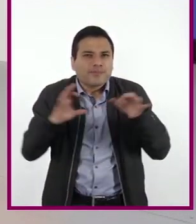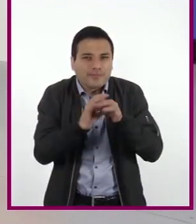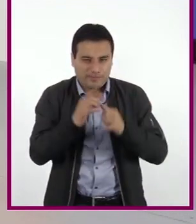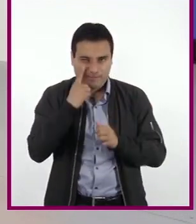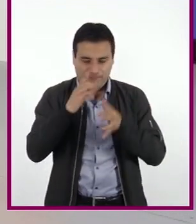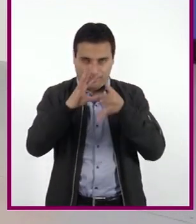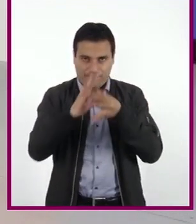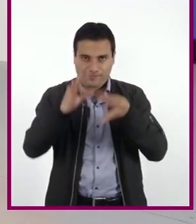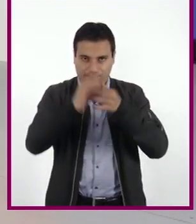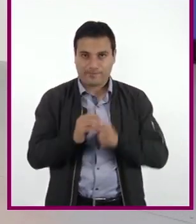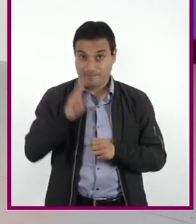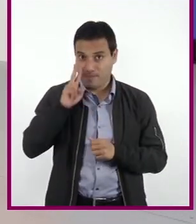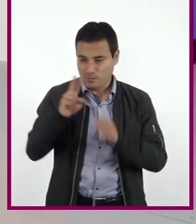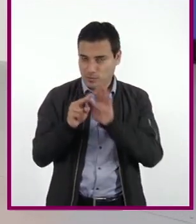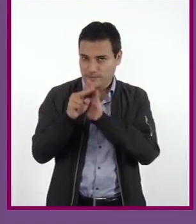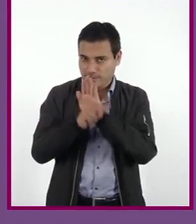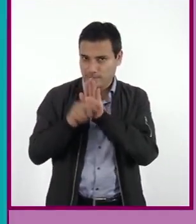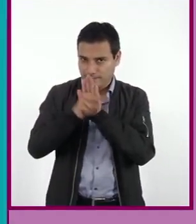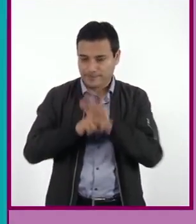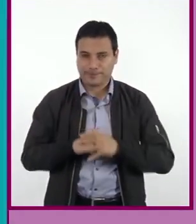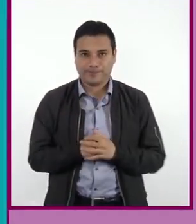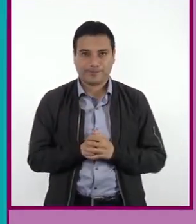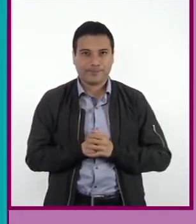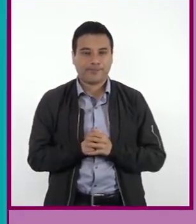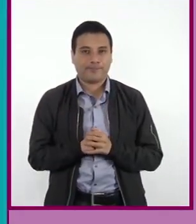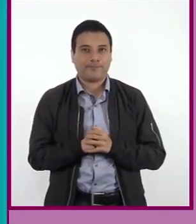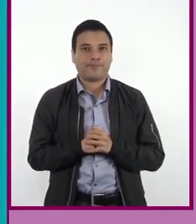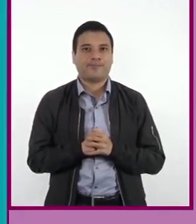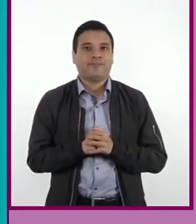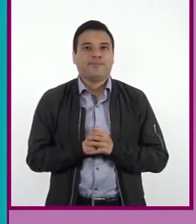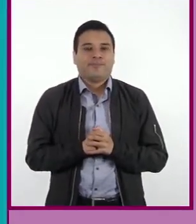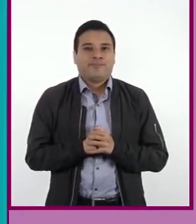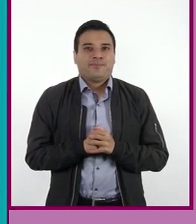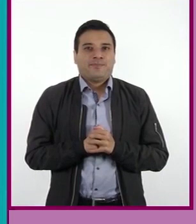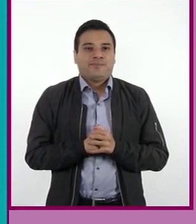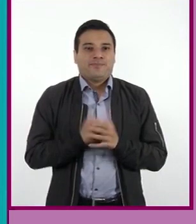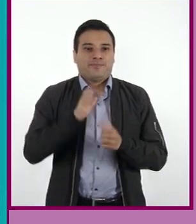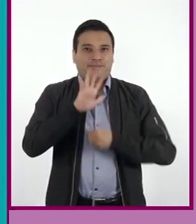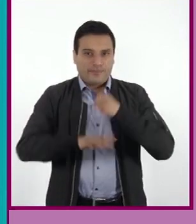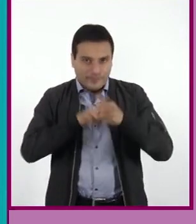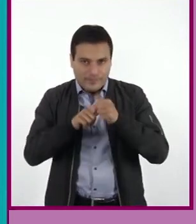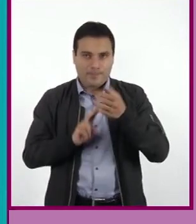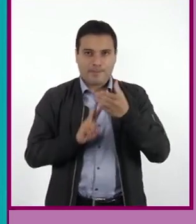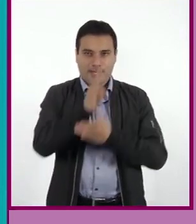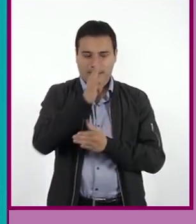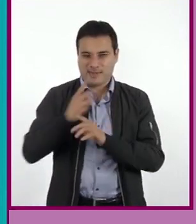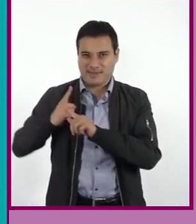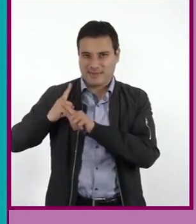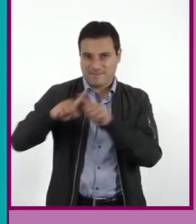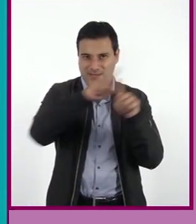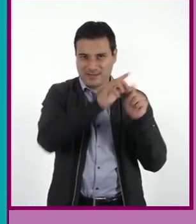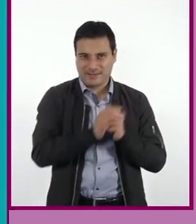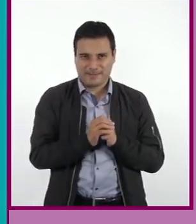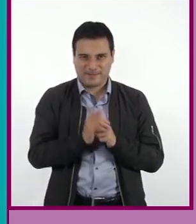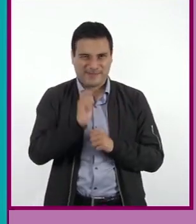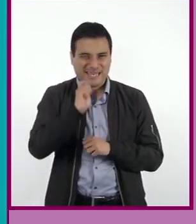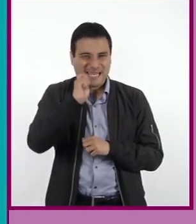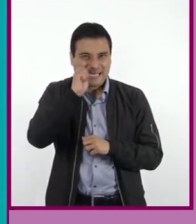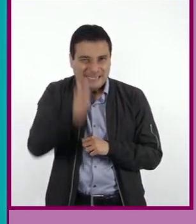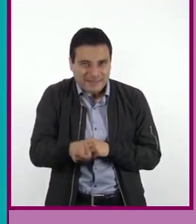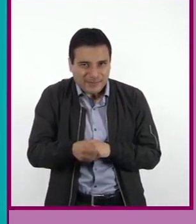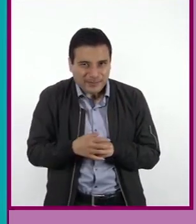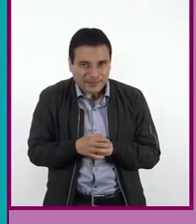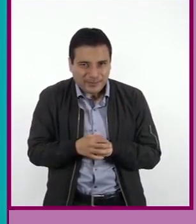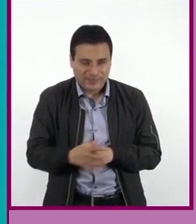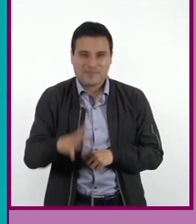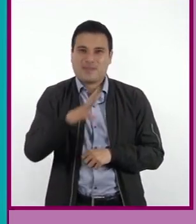¡Excelente! ¡Veámoslo! La diversidad biológica o biodiversidad es un concepto que hace referencia a la variedad de